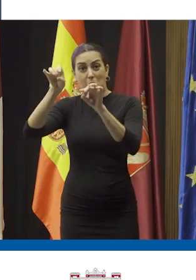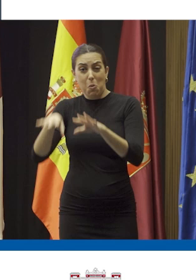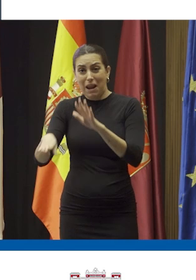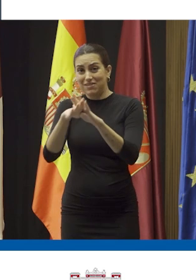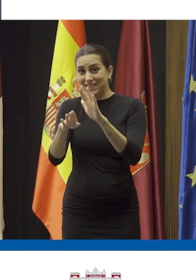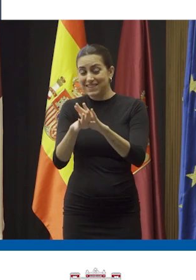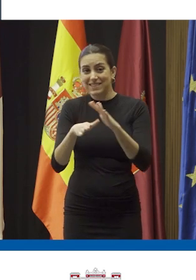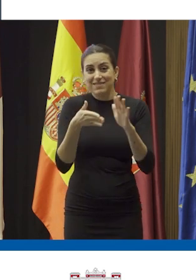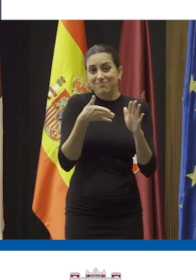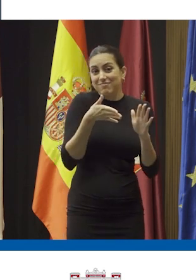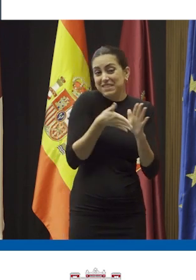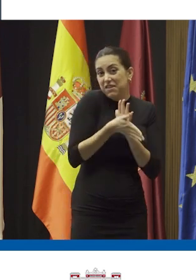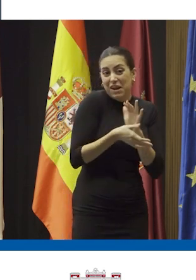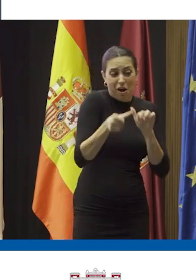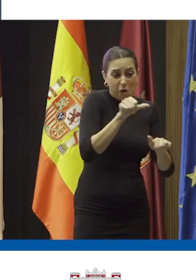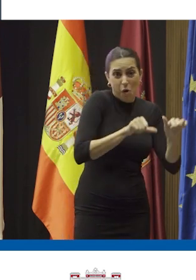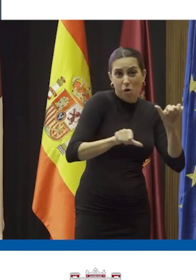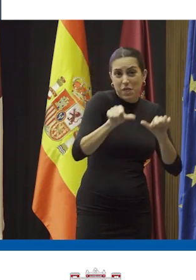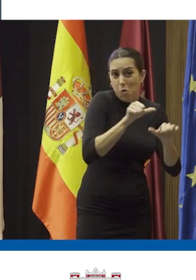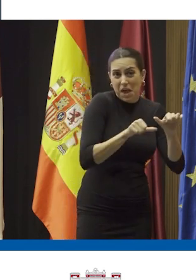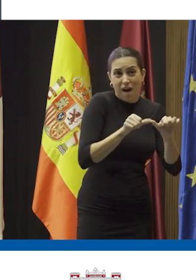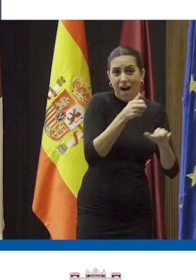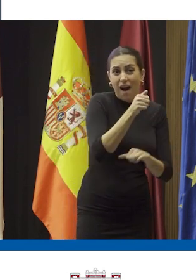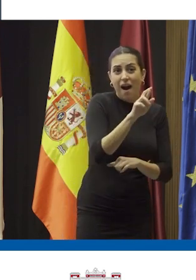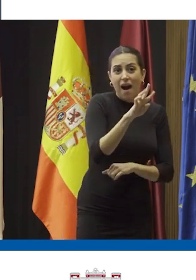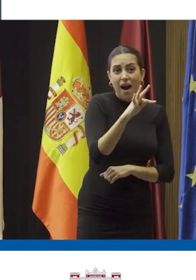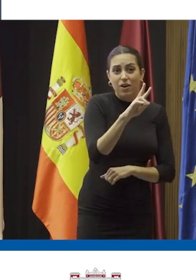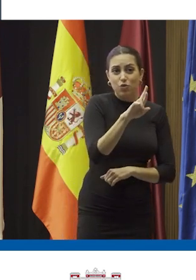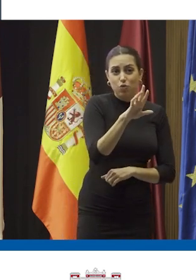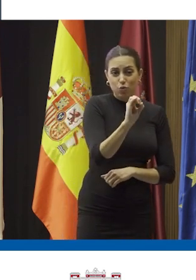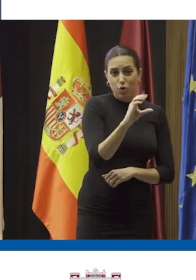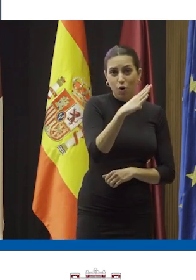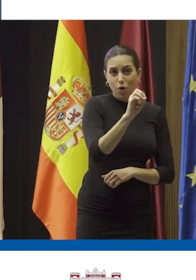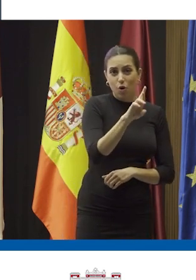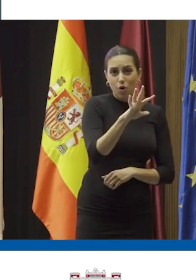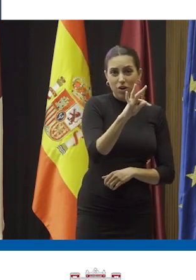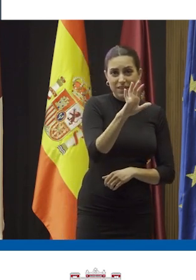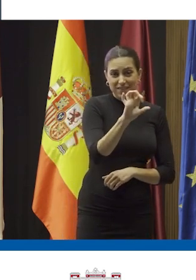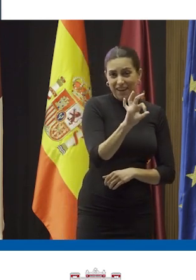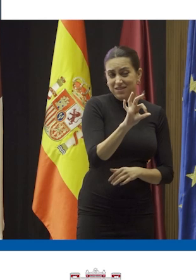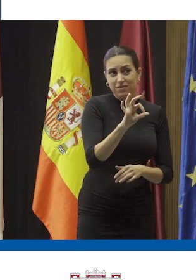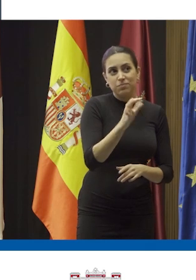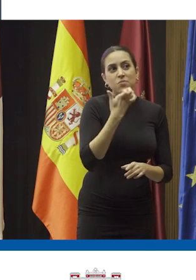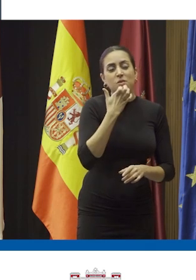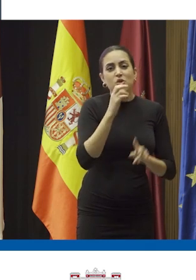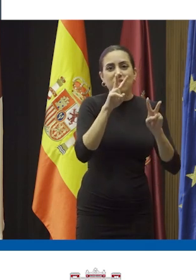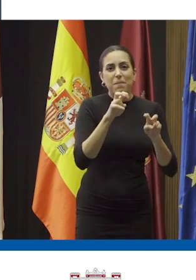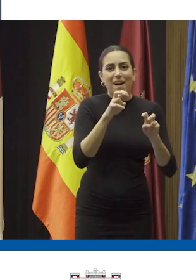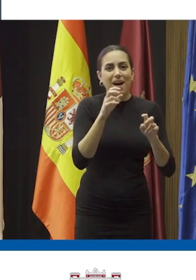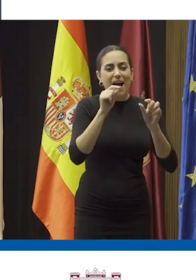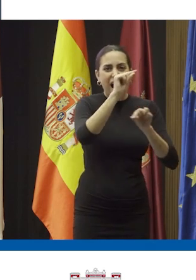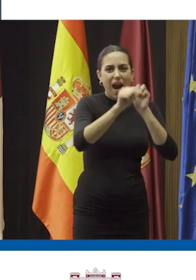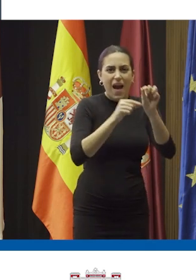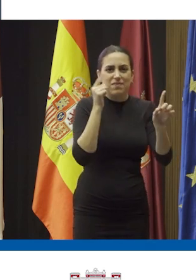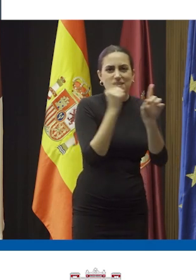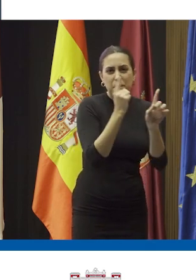Pues la cirugía que tampoco Arturo Cortés debía creer mucho en la antisepsia. Porque el de enfrente sí, el ayudante sí tiene